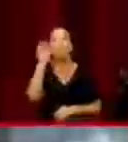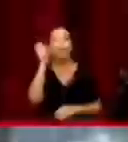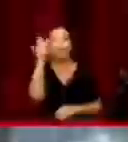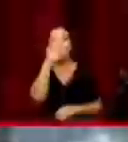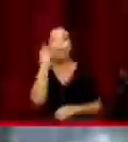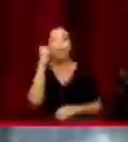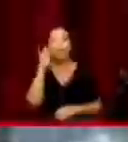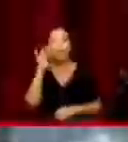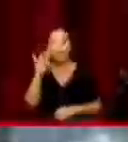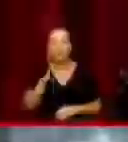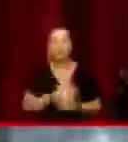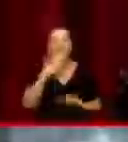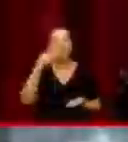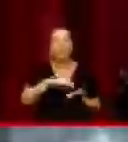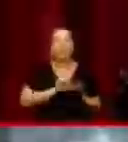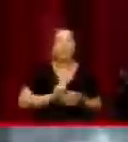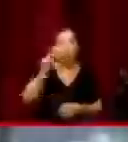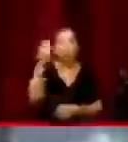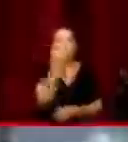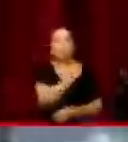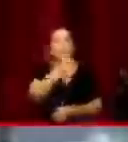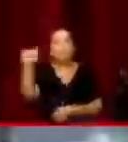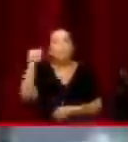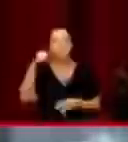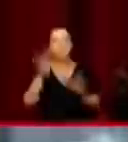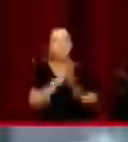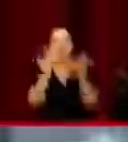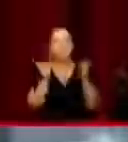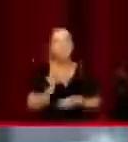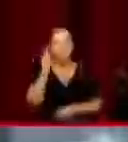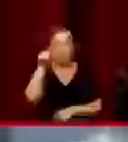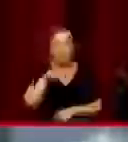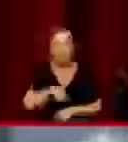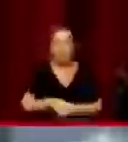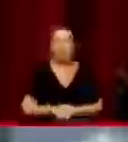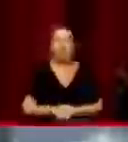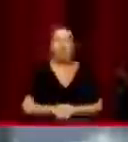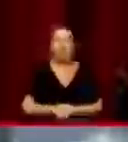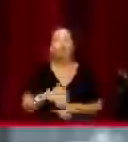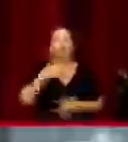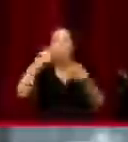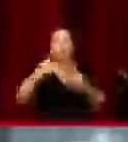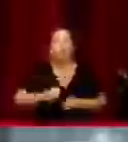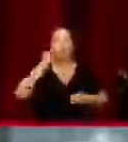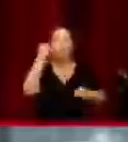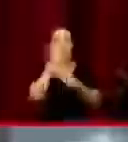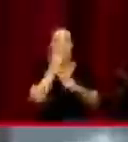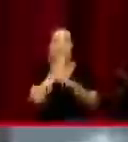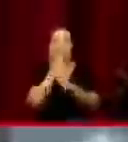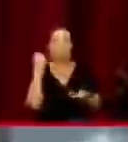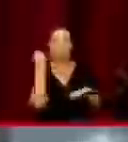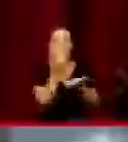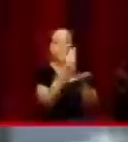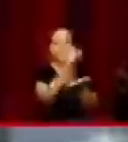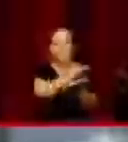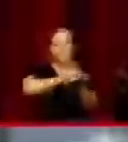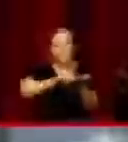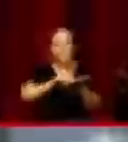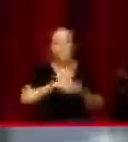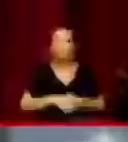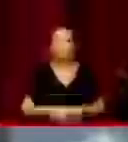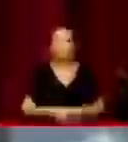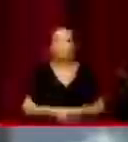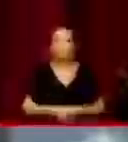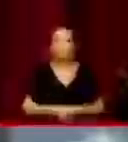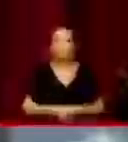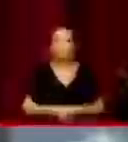insisto, obviamente, que el kirchnerismo se sentiría mucho más cómodo en un esquema donde pudiese decirle al fondo, tomá, acá tenés la plata y andate para tu casa. Pero no están nada esas posibilidades